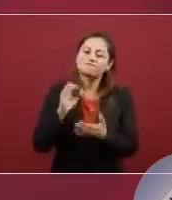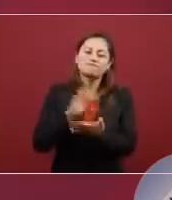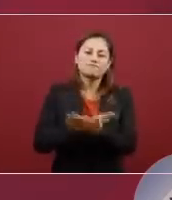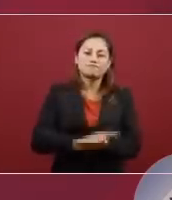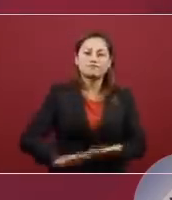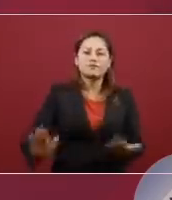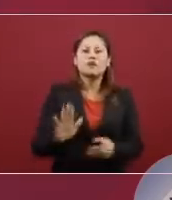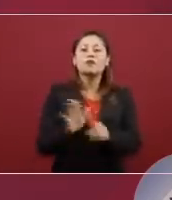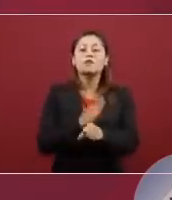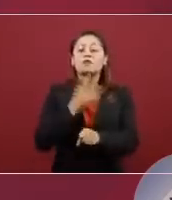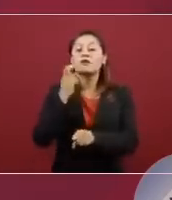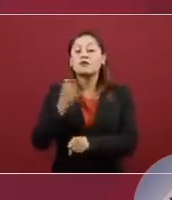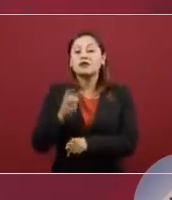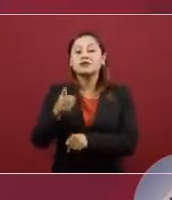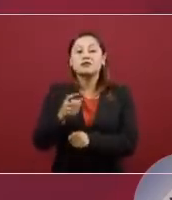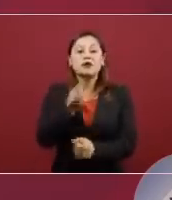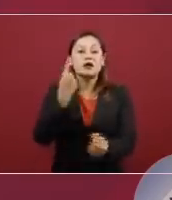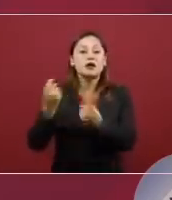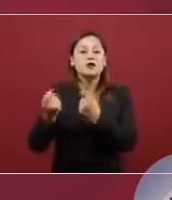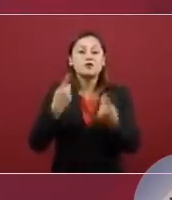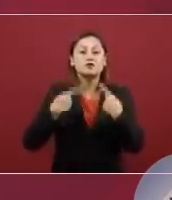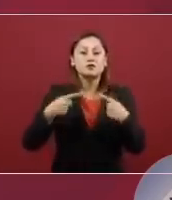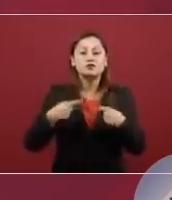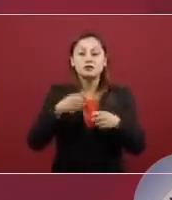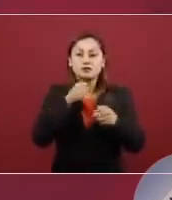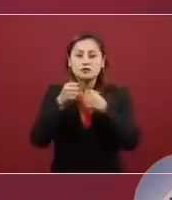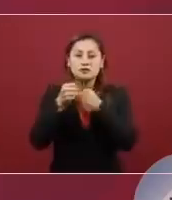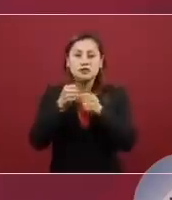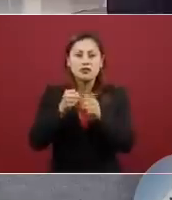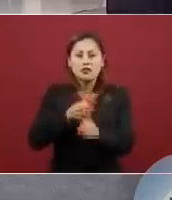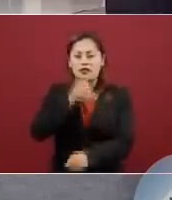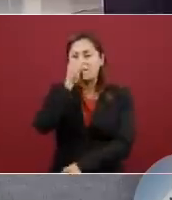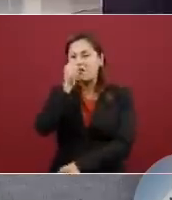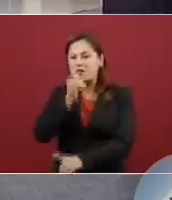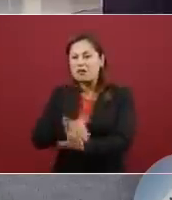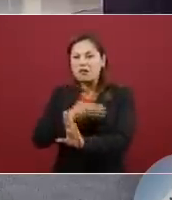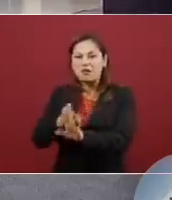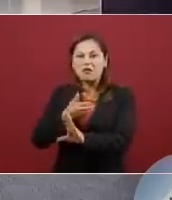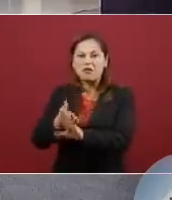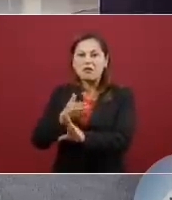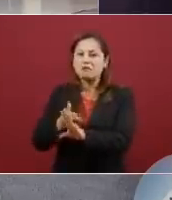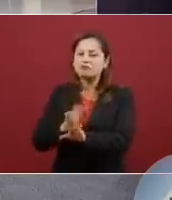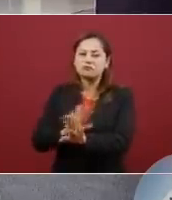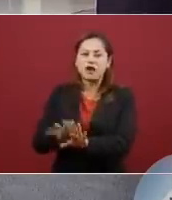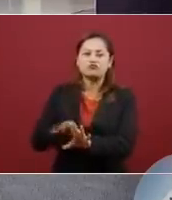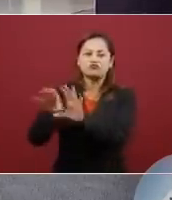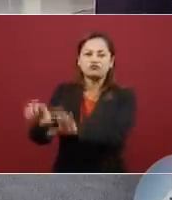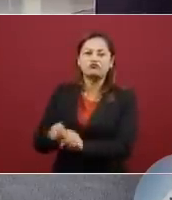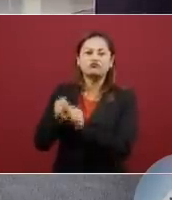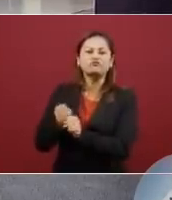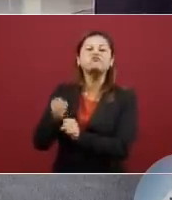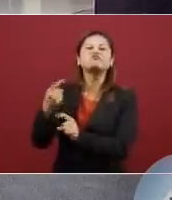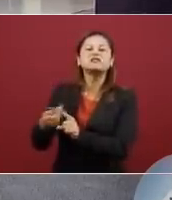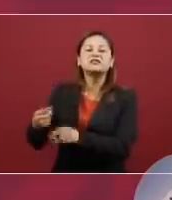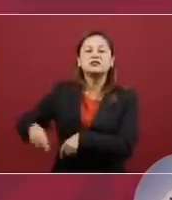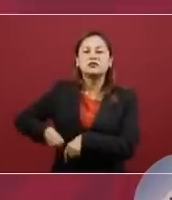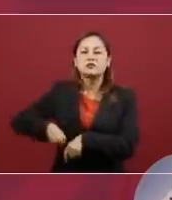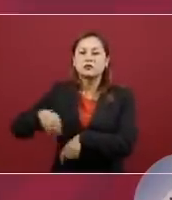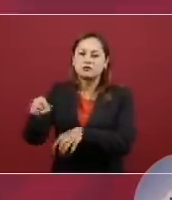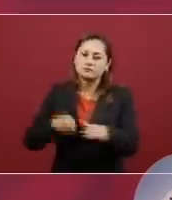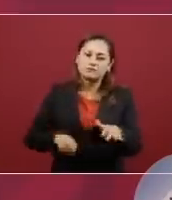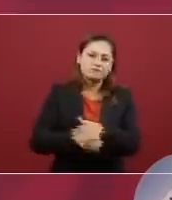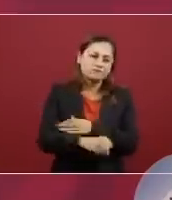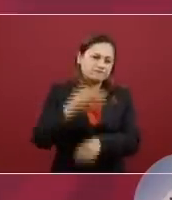algunos de los homicidios contra periodistas y proceder justamente a su castigo. No solamente se trata de acabar con la